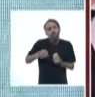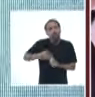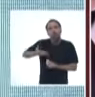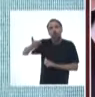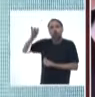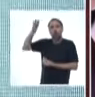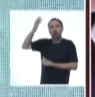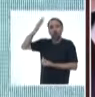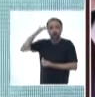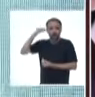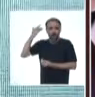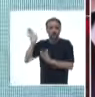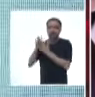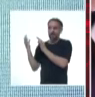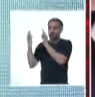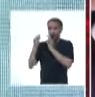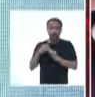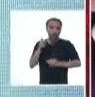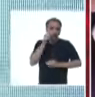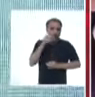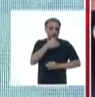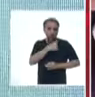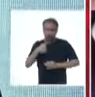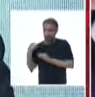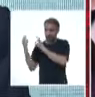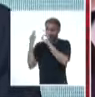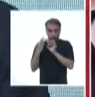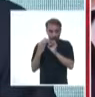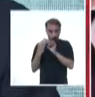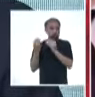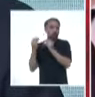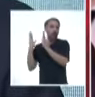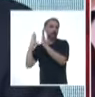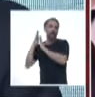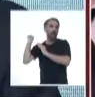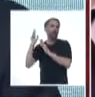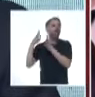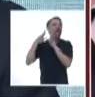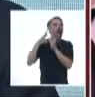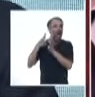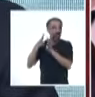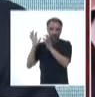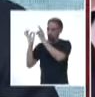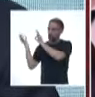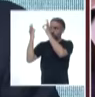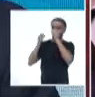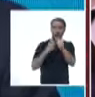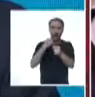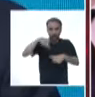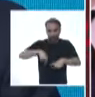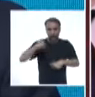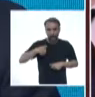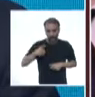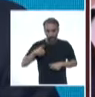que está diciendo no queremos esto y sí queremos una estabilidad un país productivo un país a ver